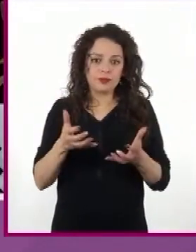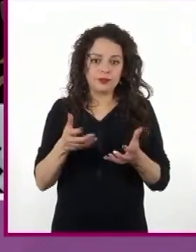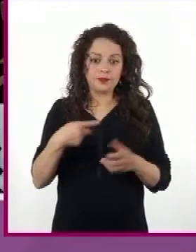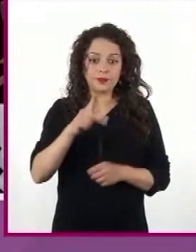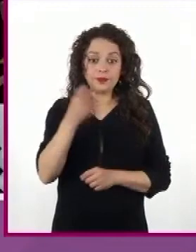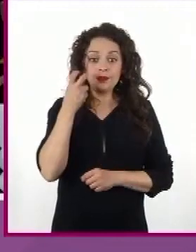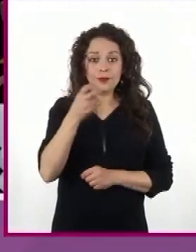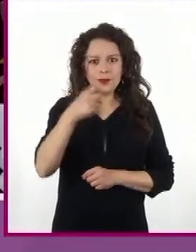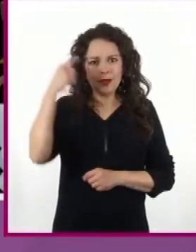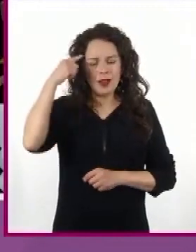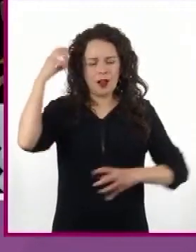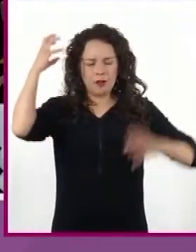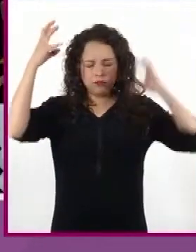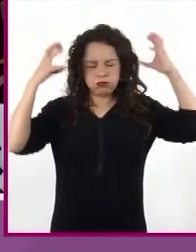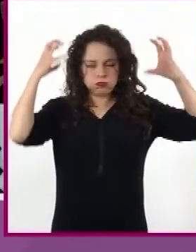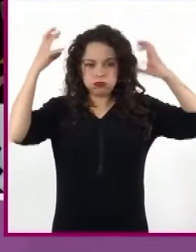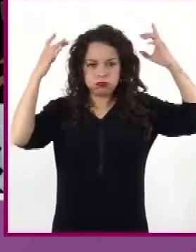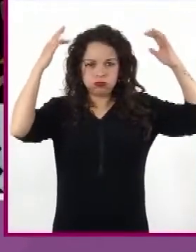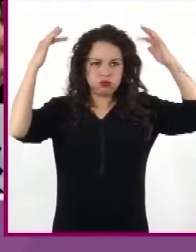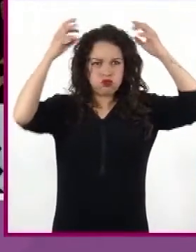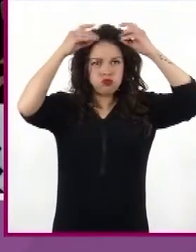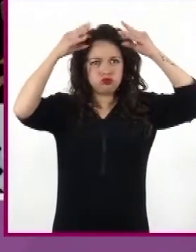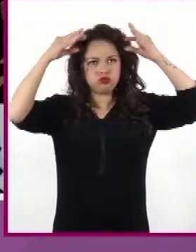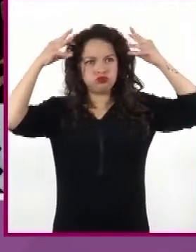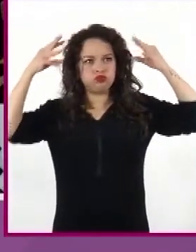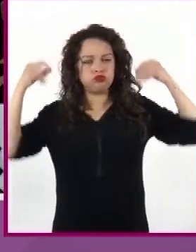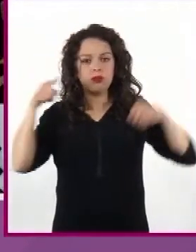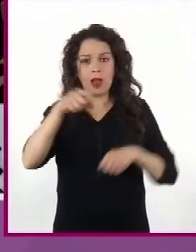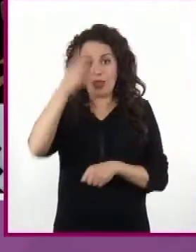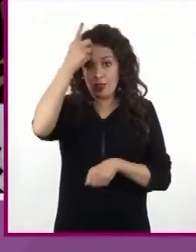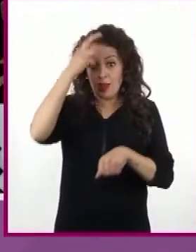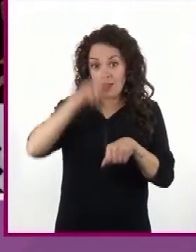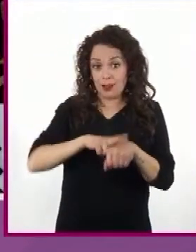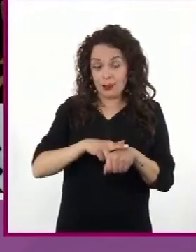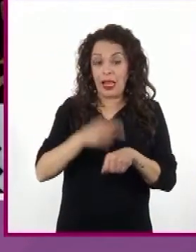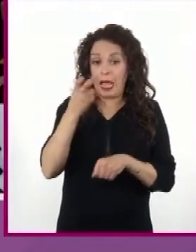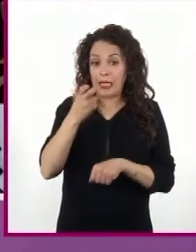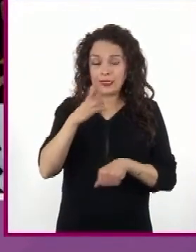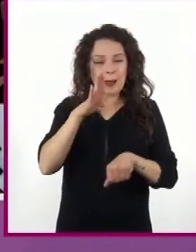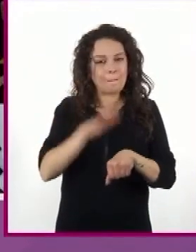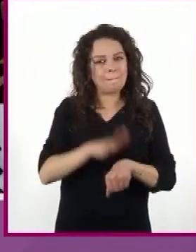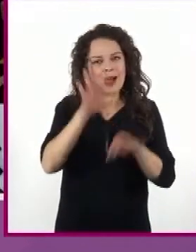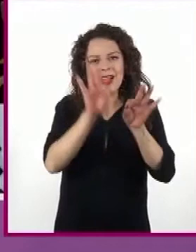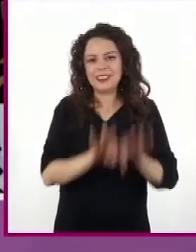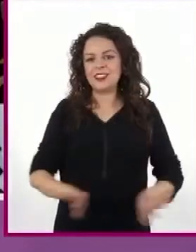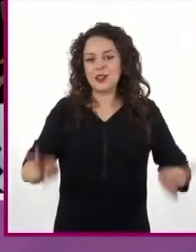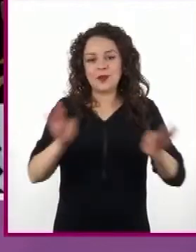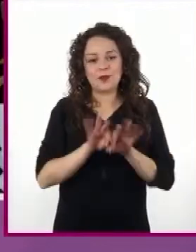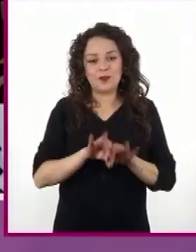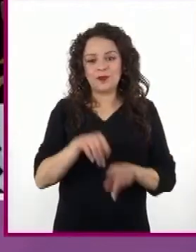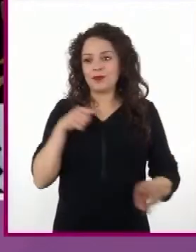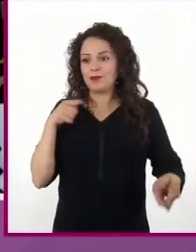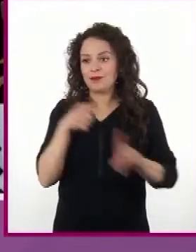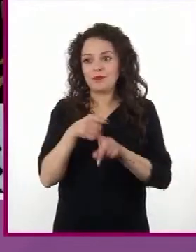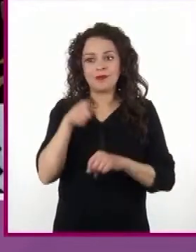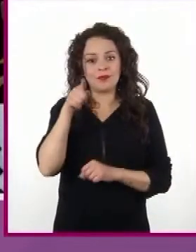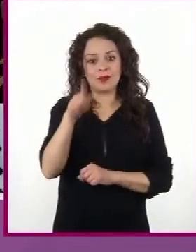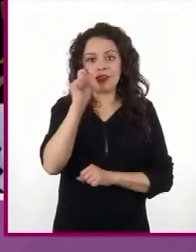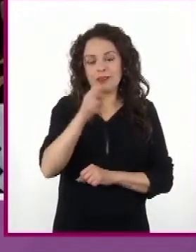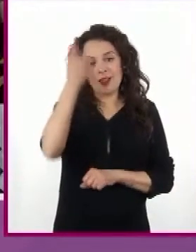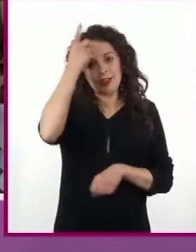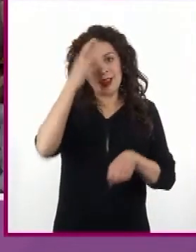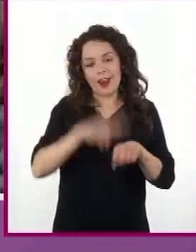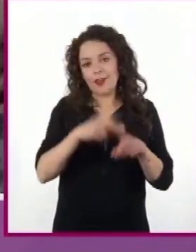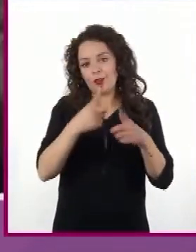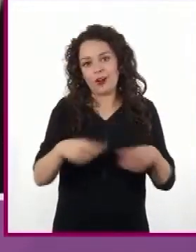actividad febril de la mente del director es, creo yo, que una de las partes esenciales de lo que debe tener un director de